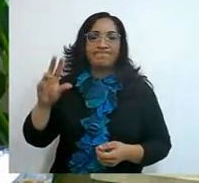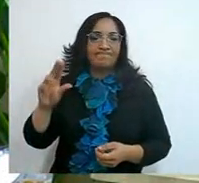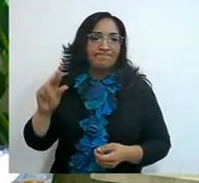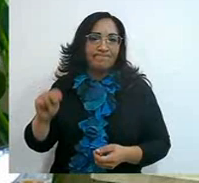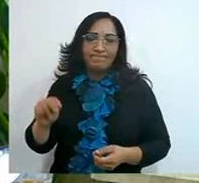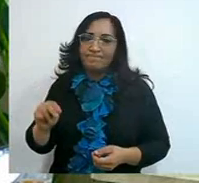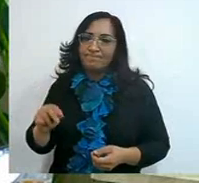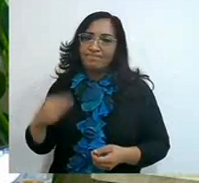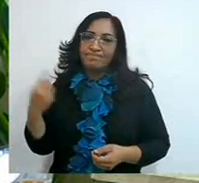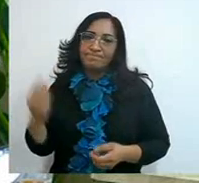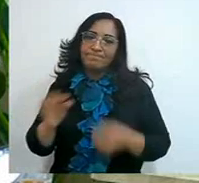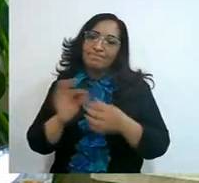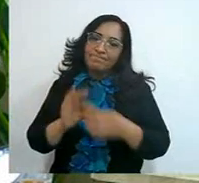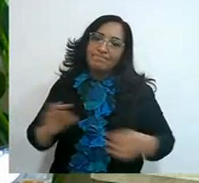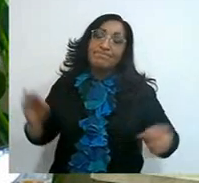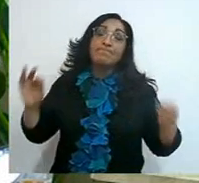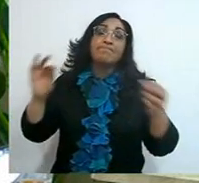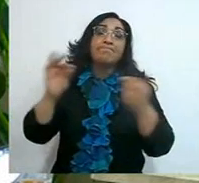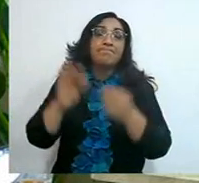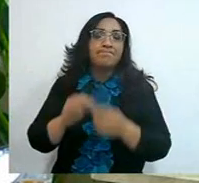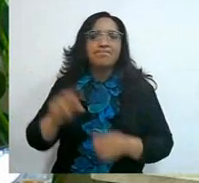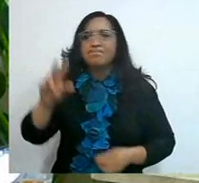Fue más el hablar.